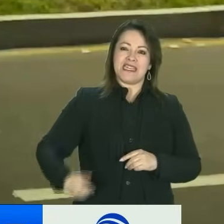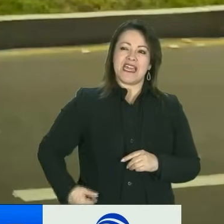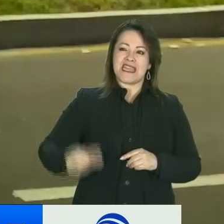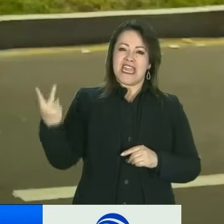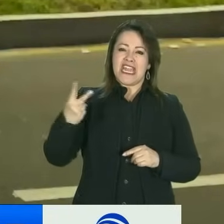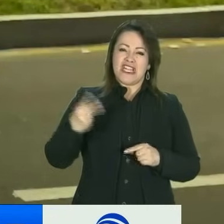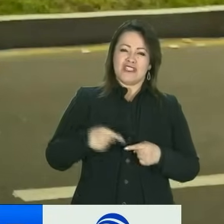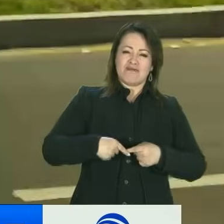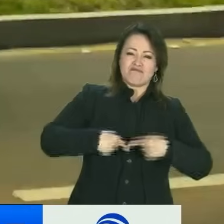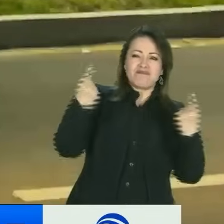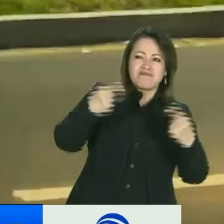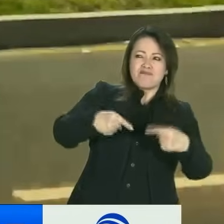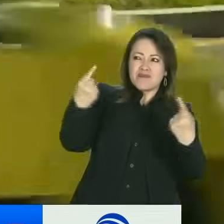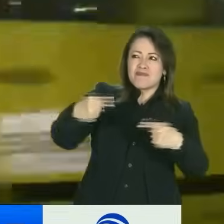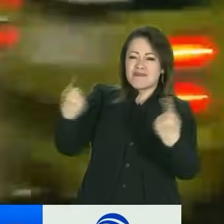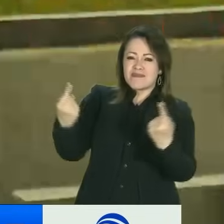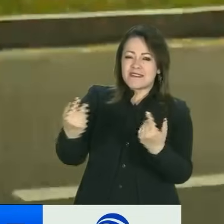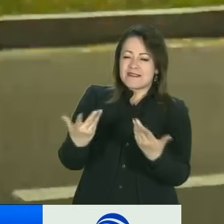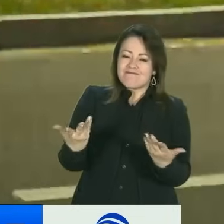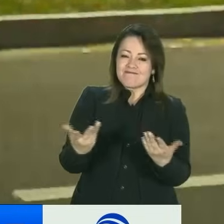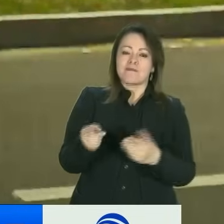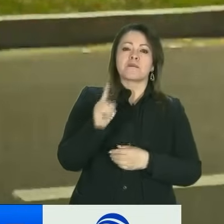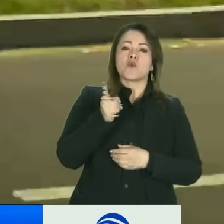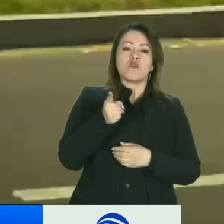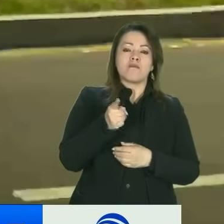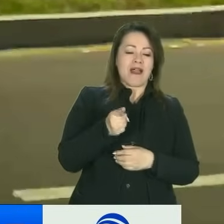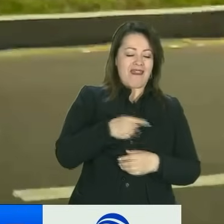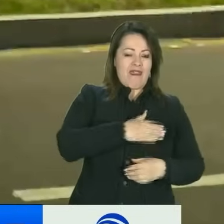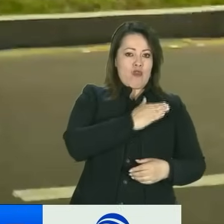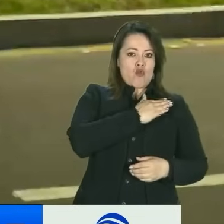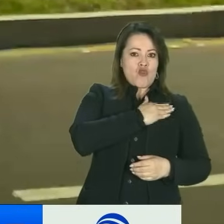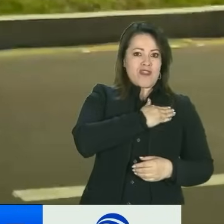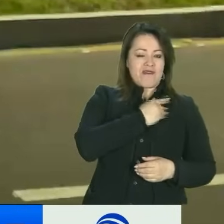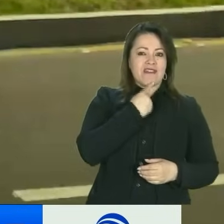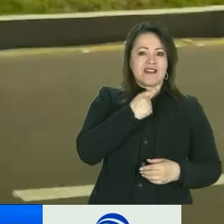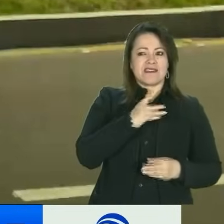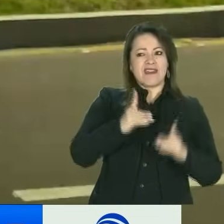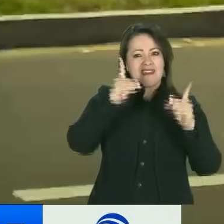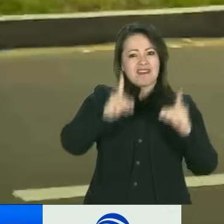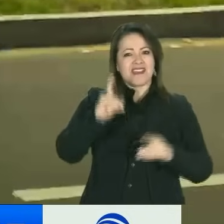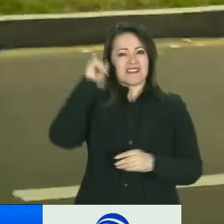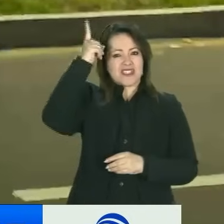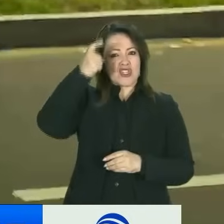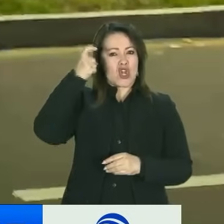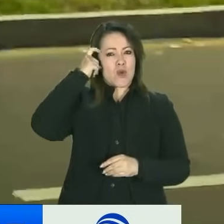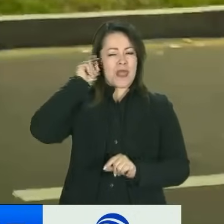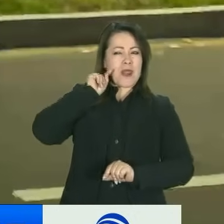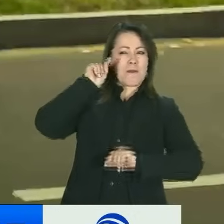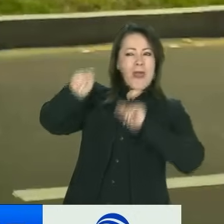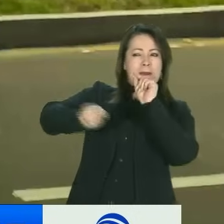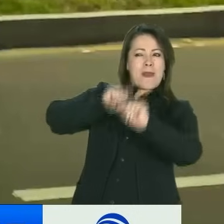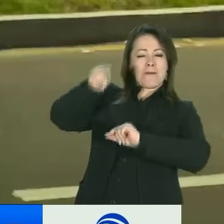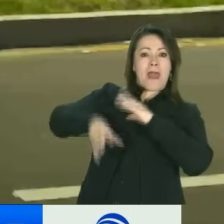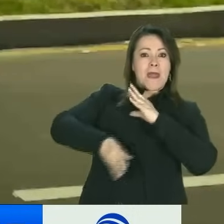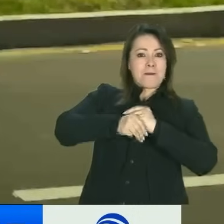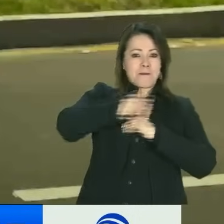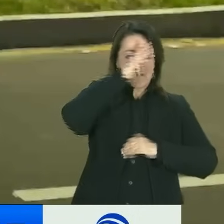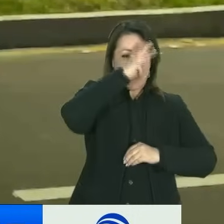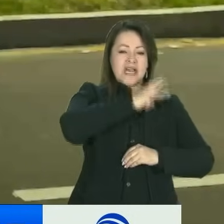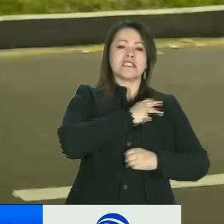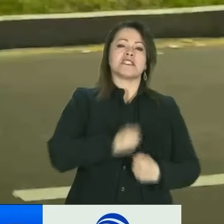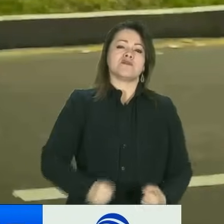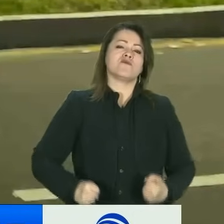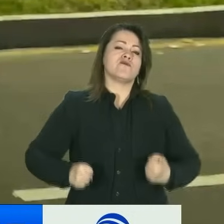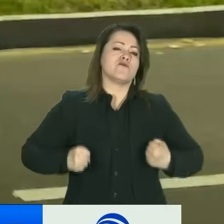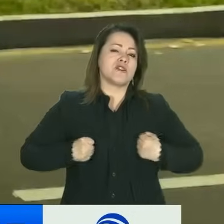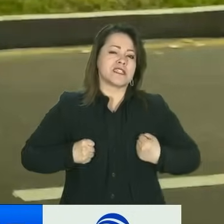ocasión, por los cuestionamientos que realizó Uribe en torno a las decisiones del gobierno, pero también a la actitud de las fuerzas militares en medio de